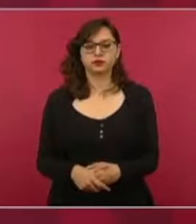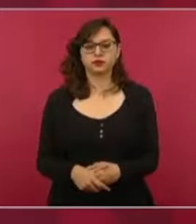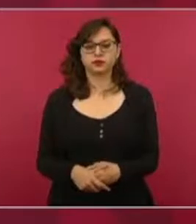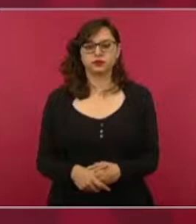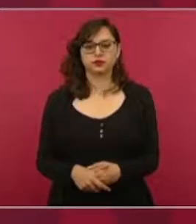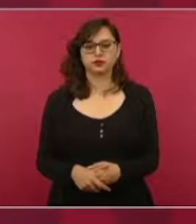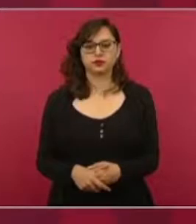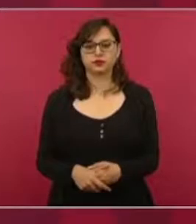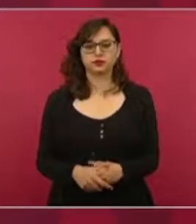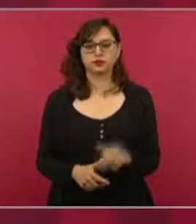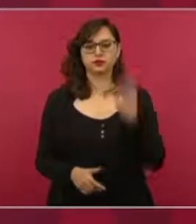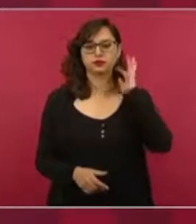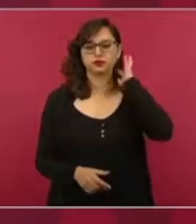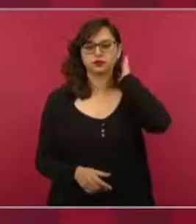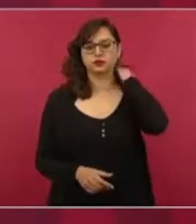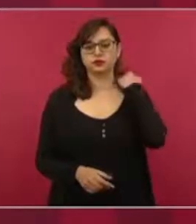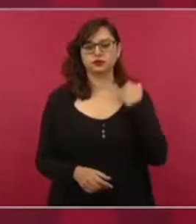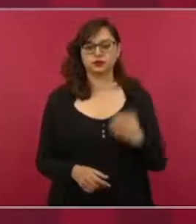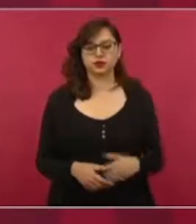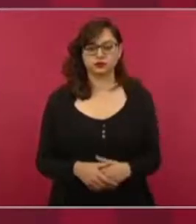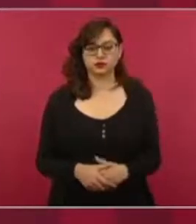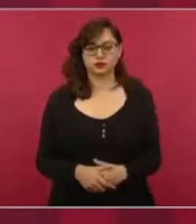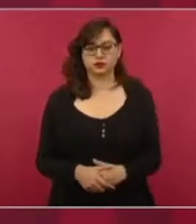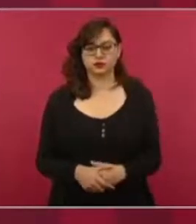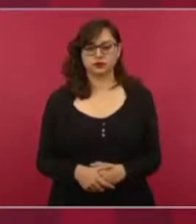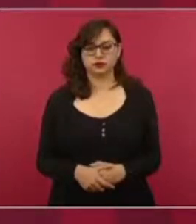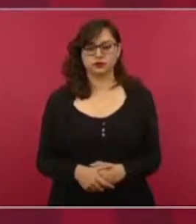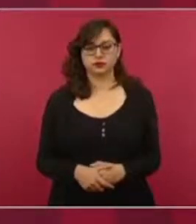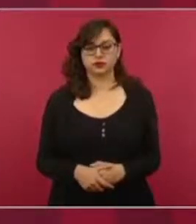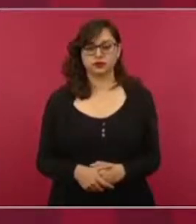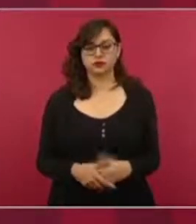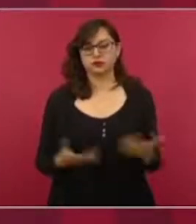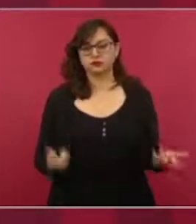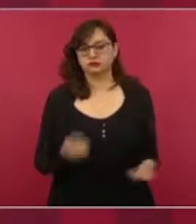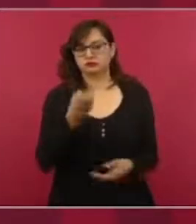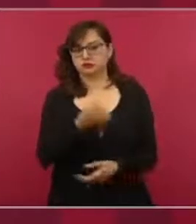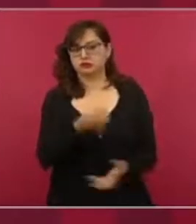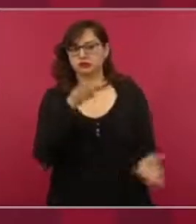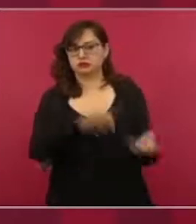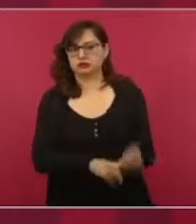O sea, eso es un contubernio.